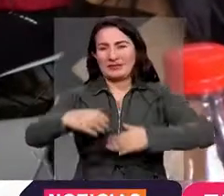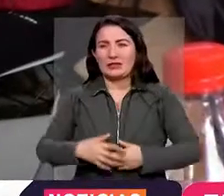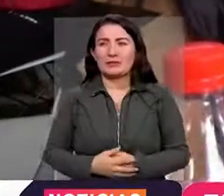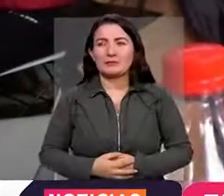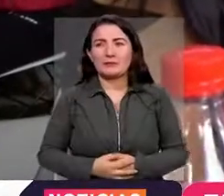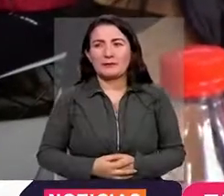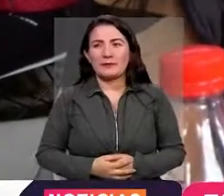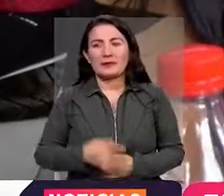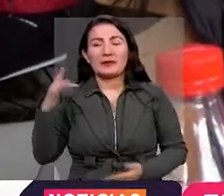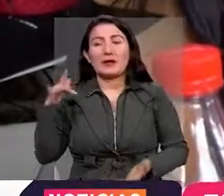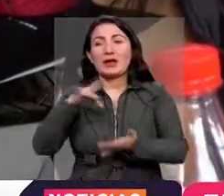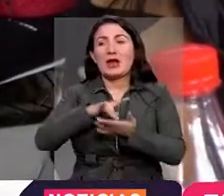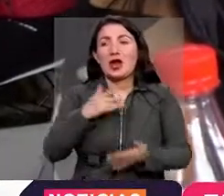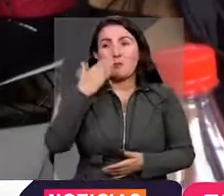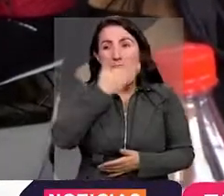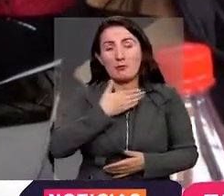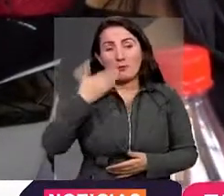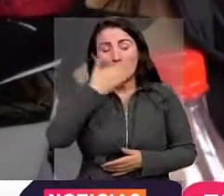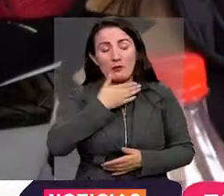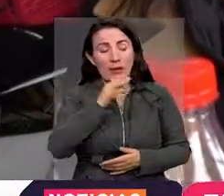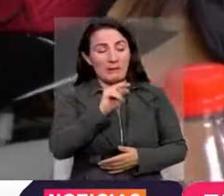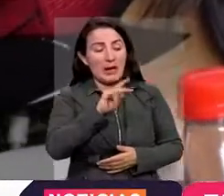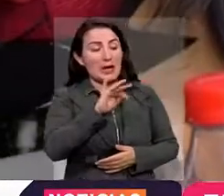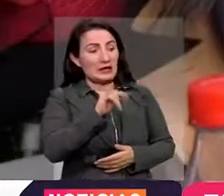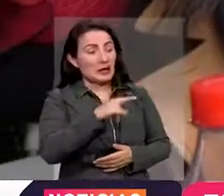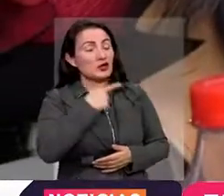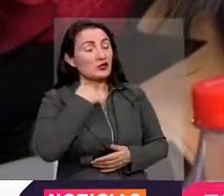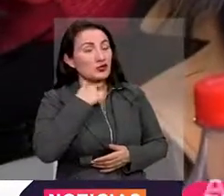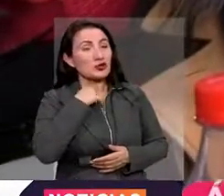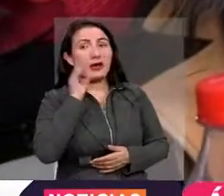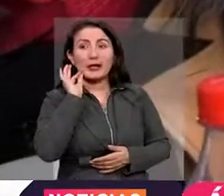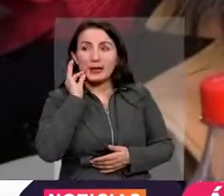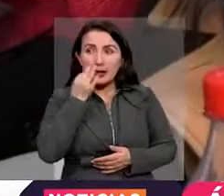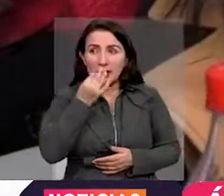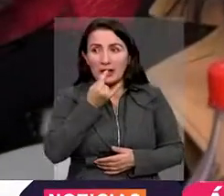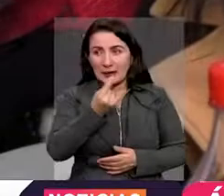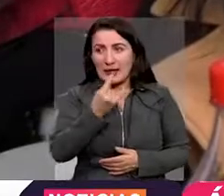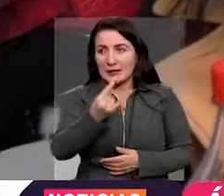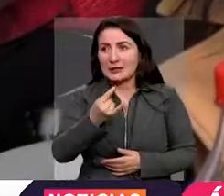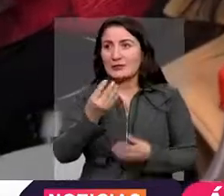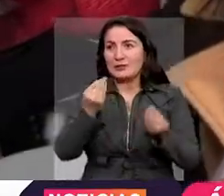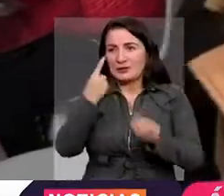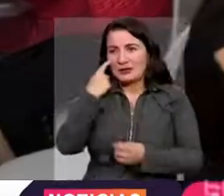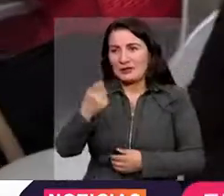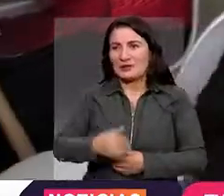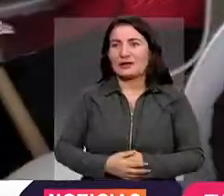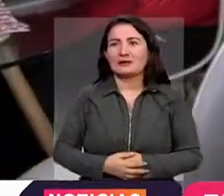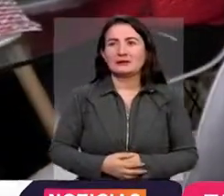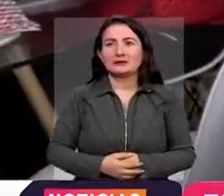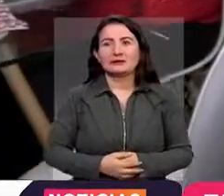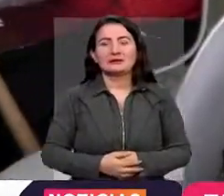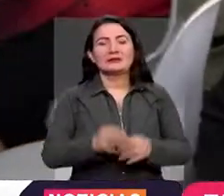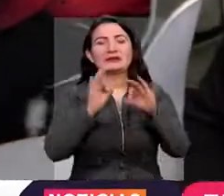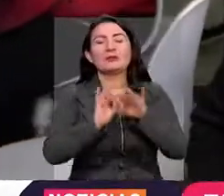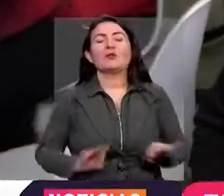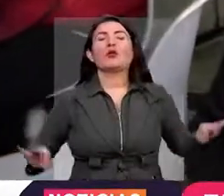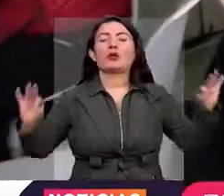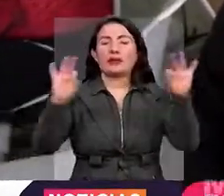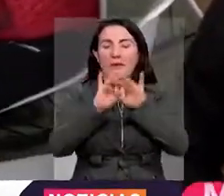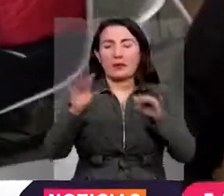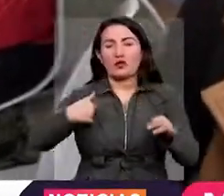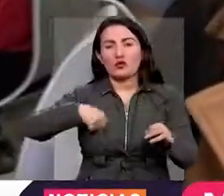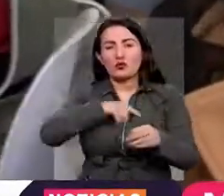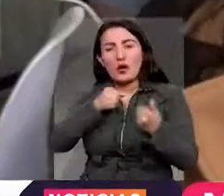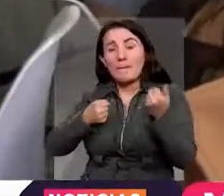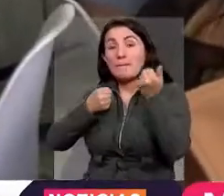Nos vinimos a probar la quila de la señora Marlene y nos gustó, está muy rica, está interesante, muy chévere. Súper importante que